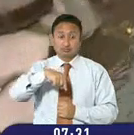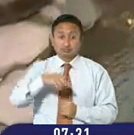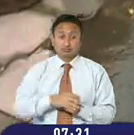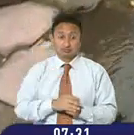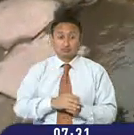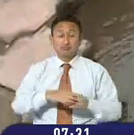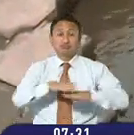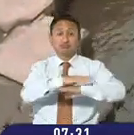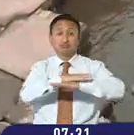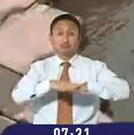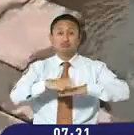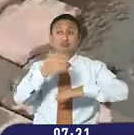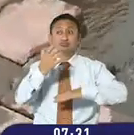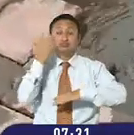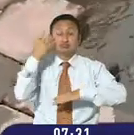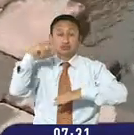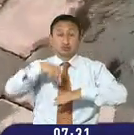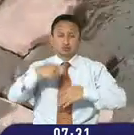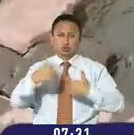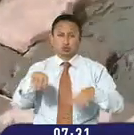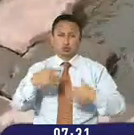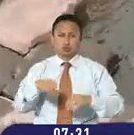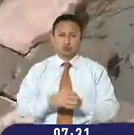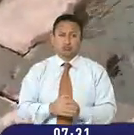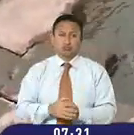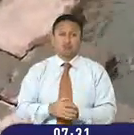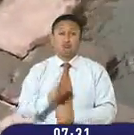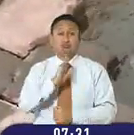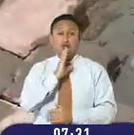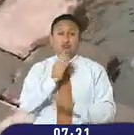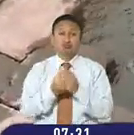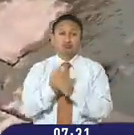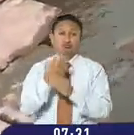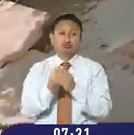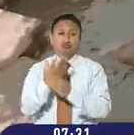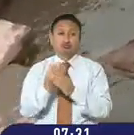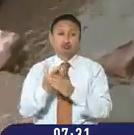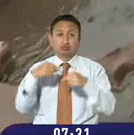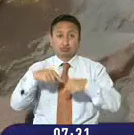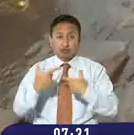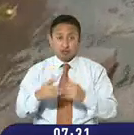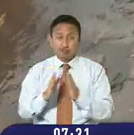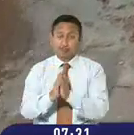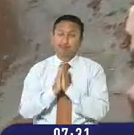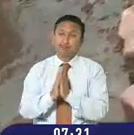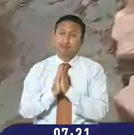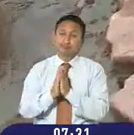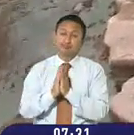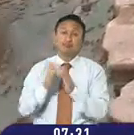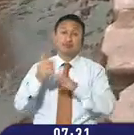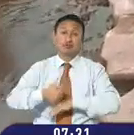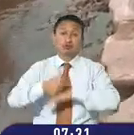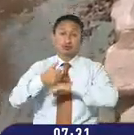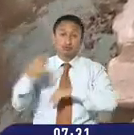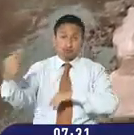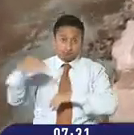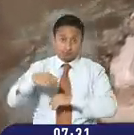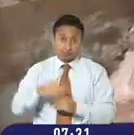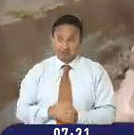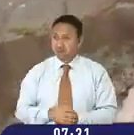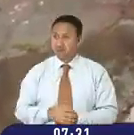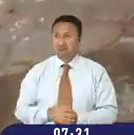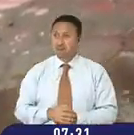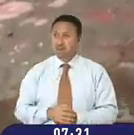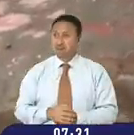hace 15 días y lamentablemente, pese a las constantes solicitudes a las autoridades competentes, no han tenido una respuesta